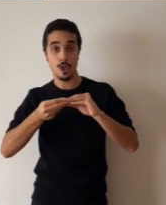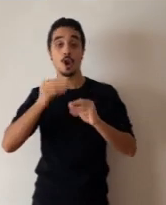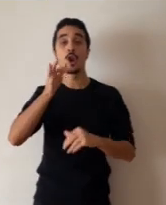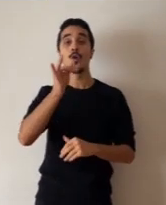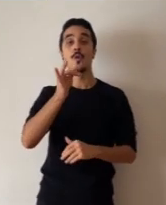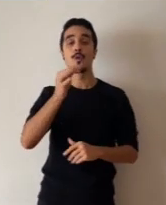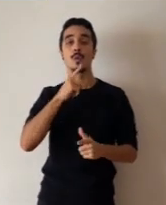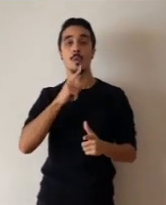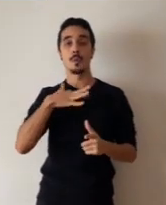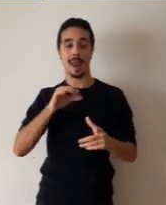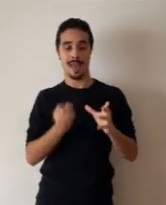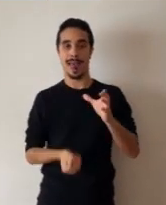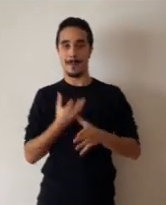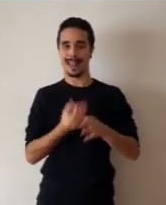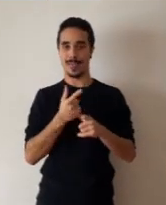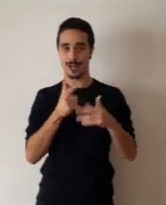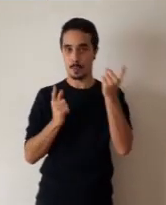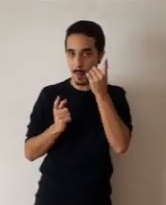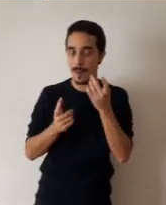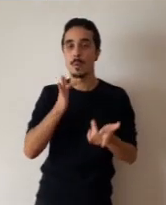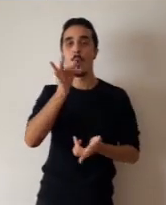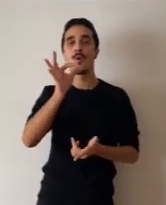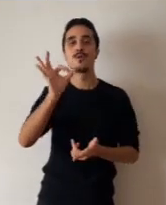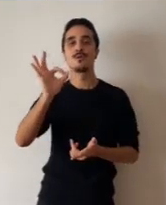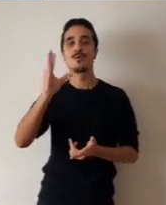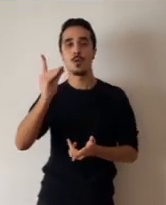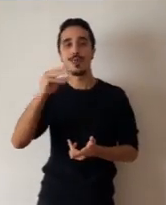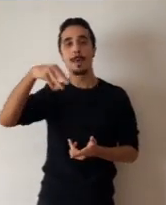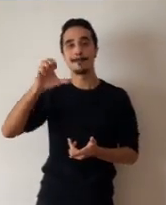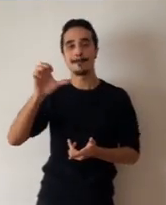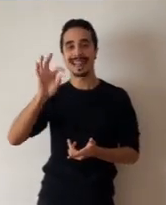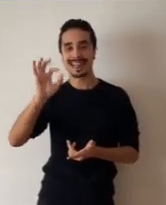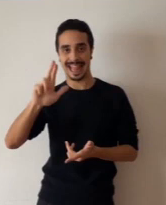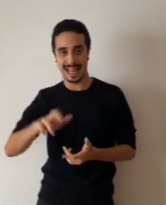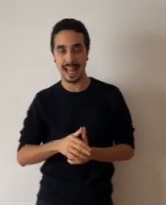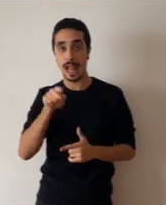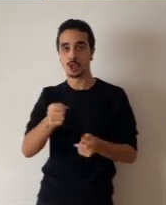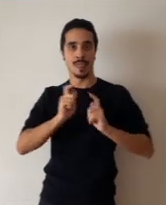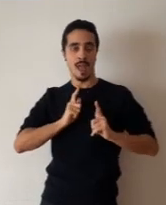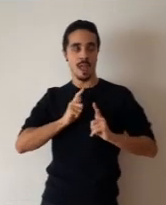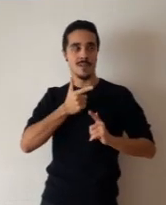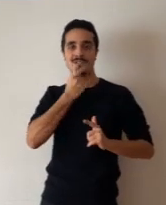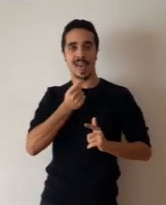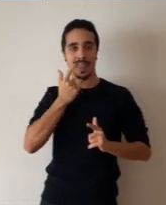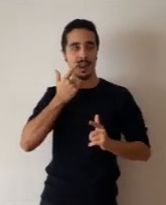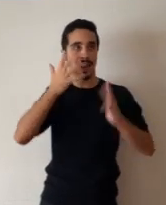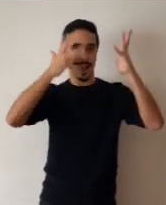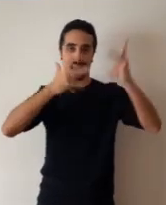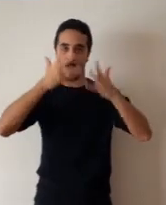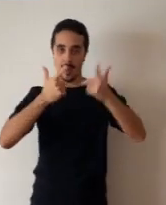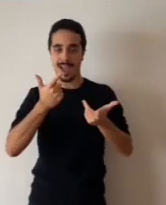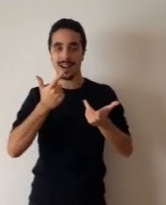pues aplicaciones como el Foodmeter, donde eso ayuda muchísimo porque ahí te ayuda a calcular